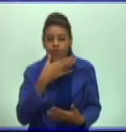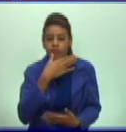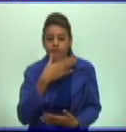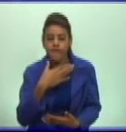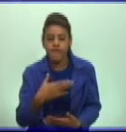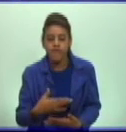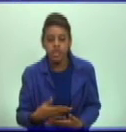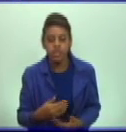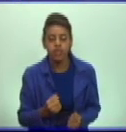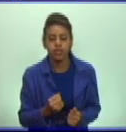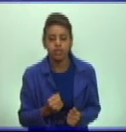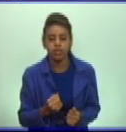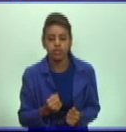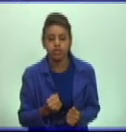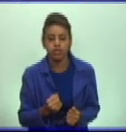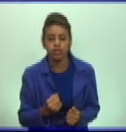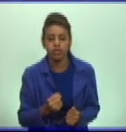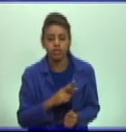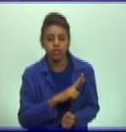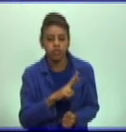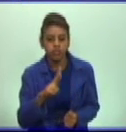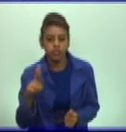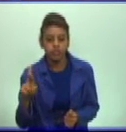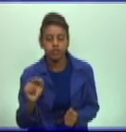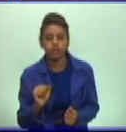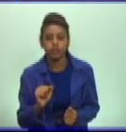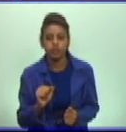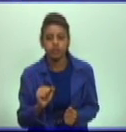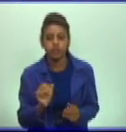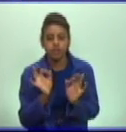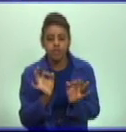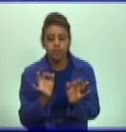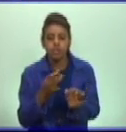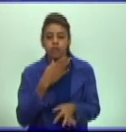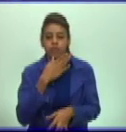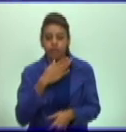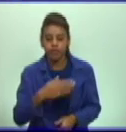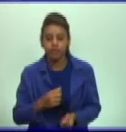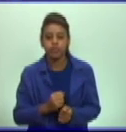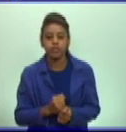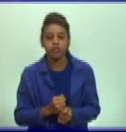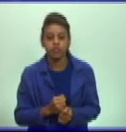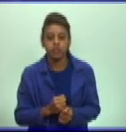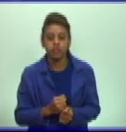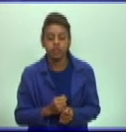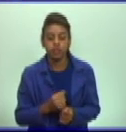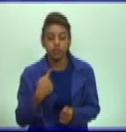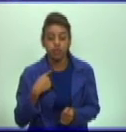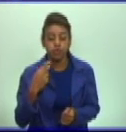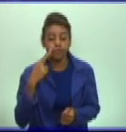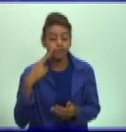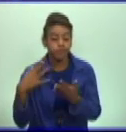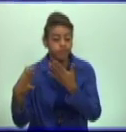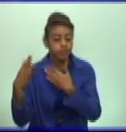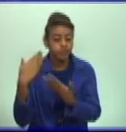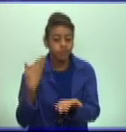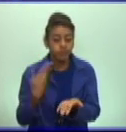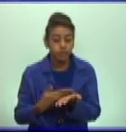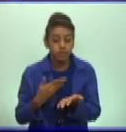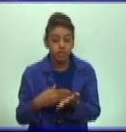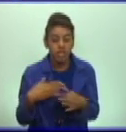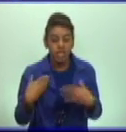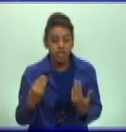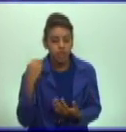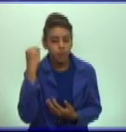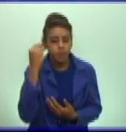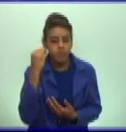de nuestro proceso revolucionario, ha sido Fidel Castro. Yo les propongo conocer qué piensa de